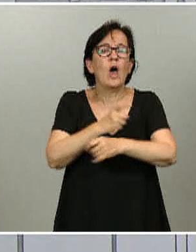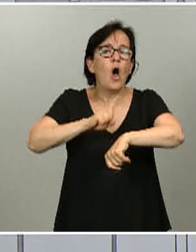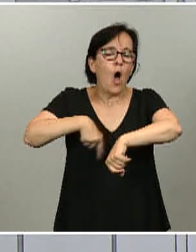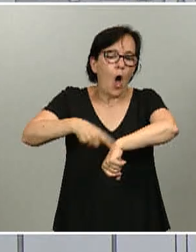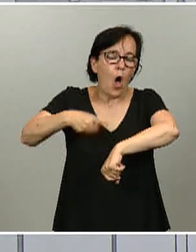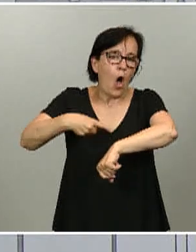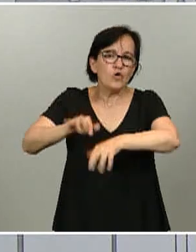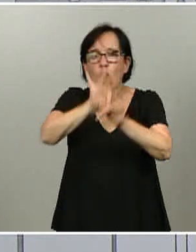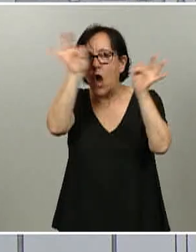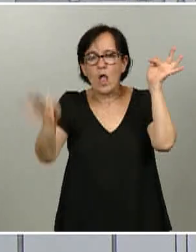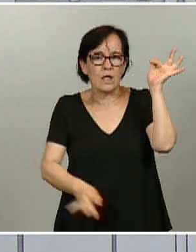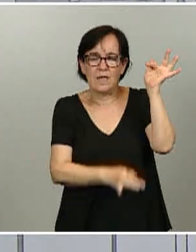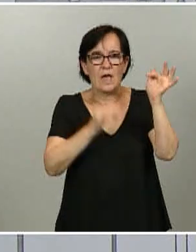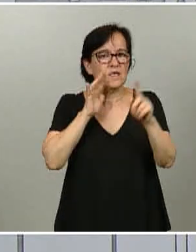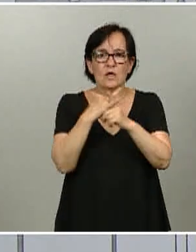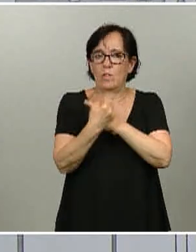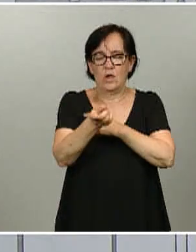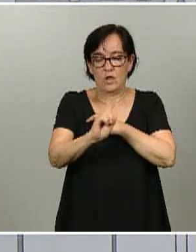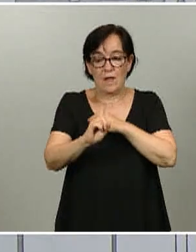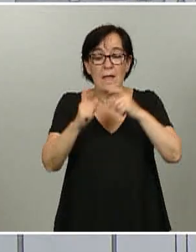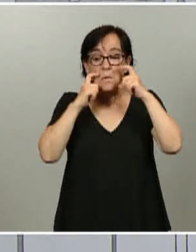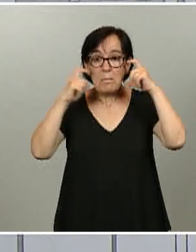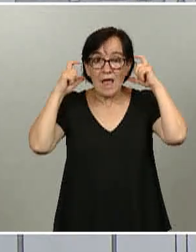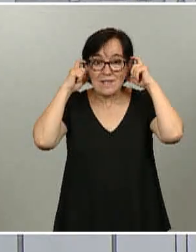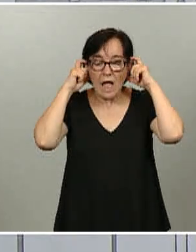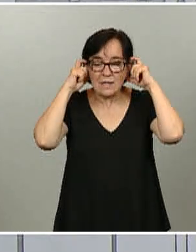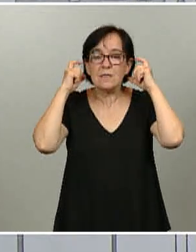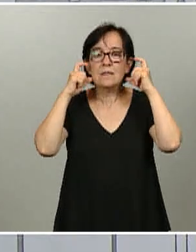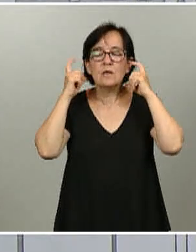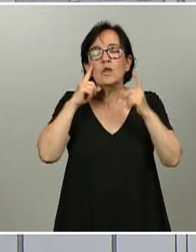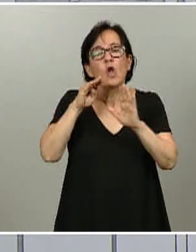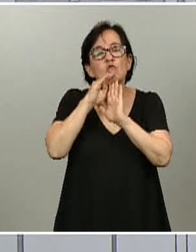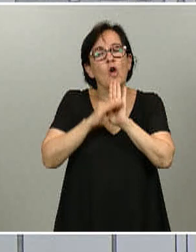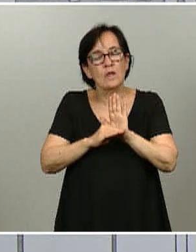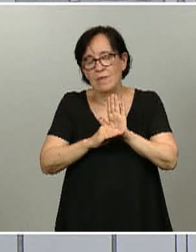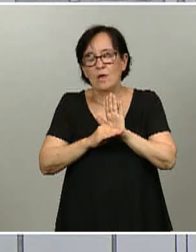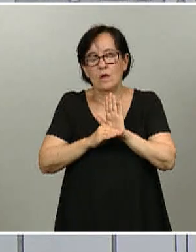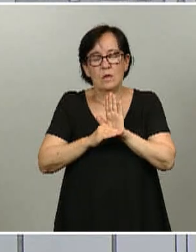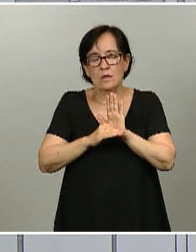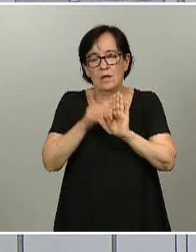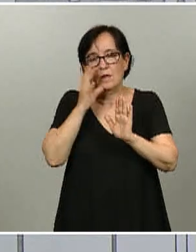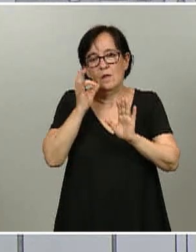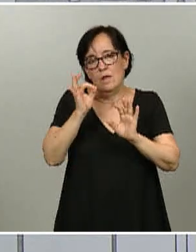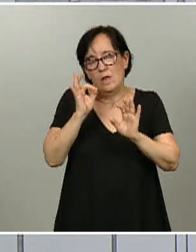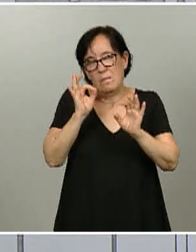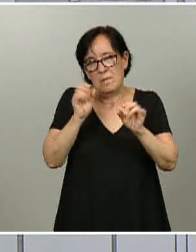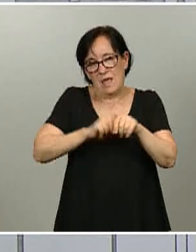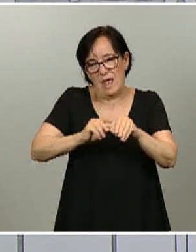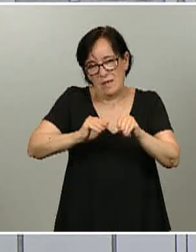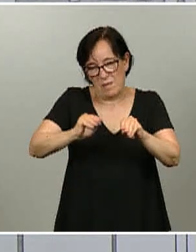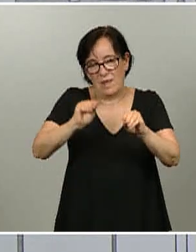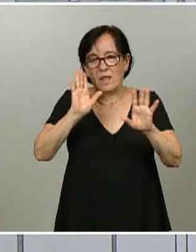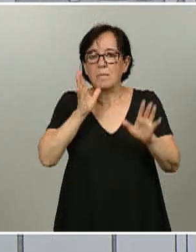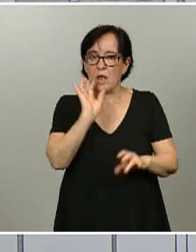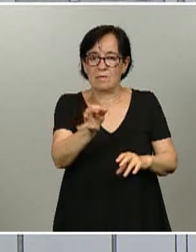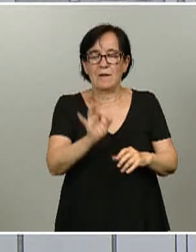circunstancias. La obligatoriedad de las mascarillas tiene sus condiciones y sus especificidades. Pero sí que es cierto que es